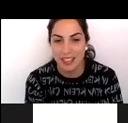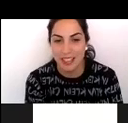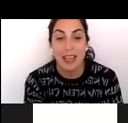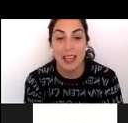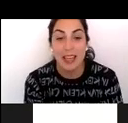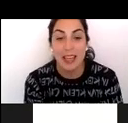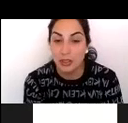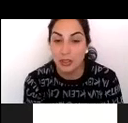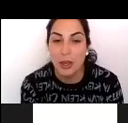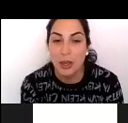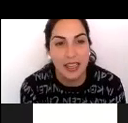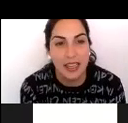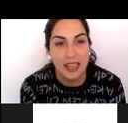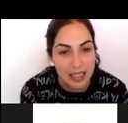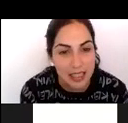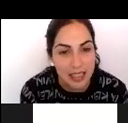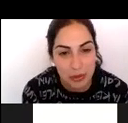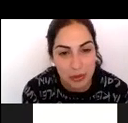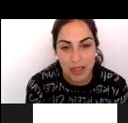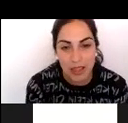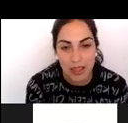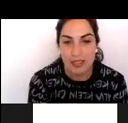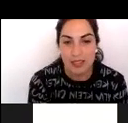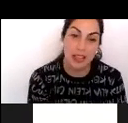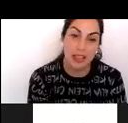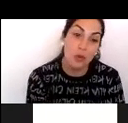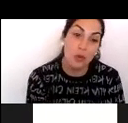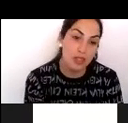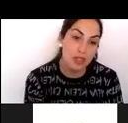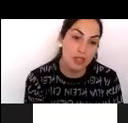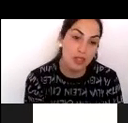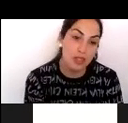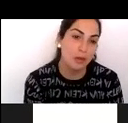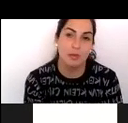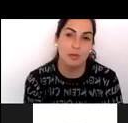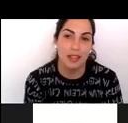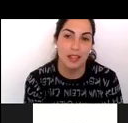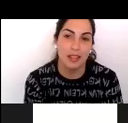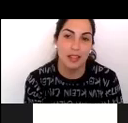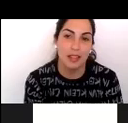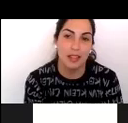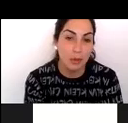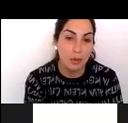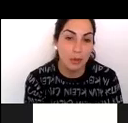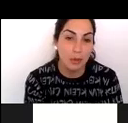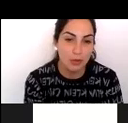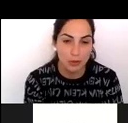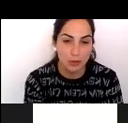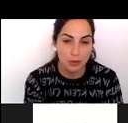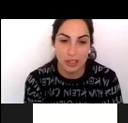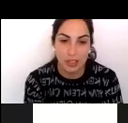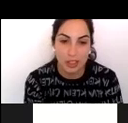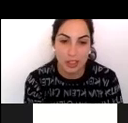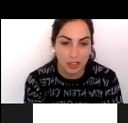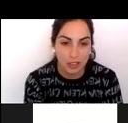fíjense que para esto, para analizar esta portada, necesitamos un conocimiento previo. Ya, a mí me gusta el fútbol,